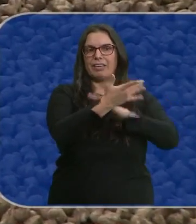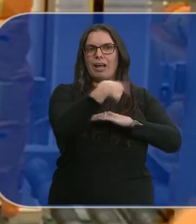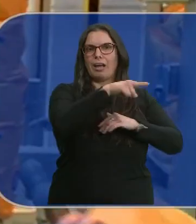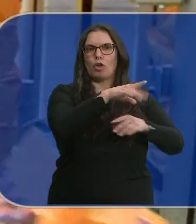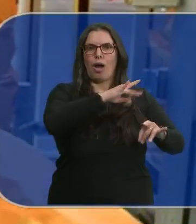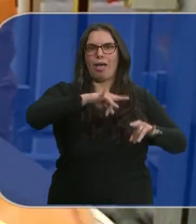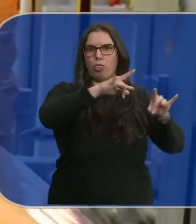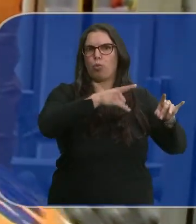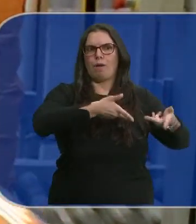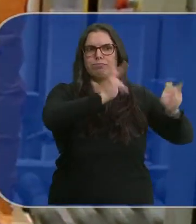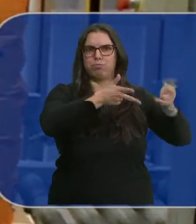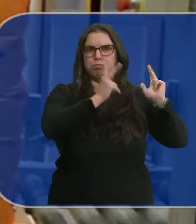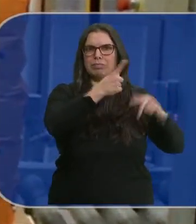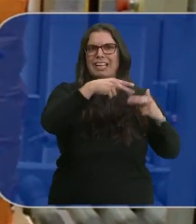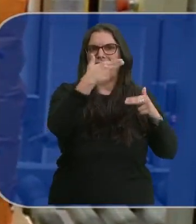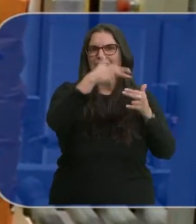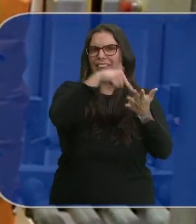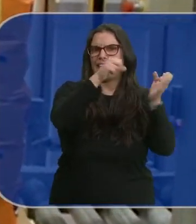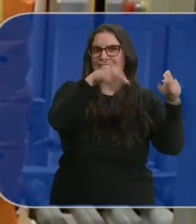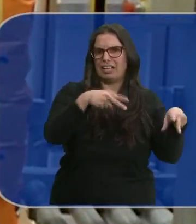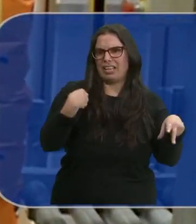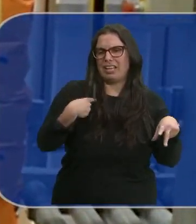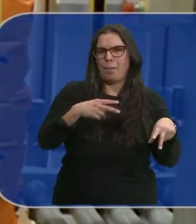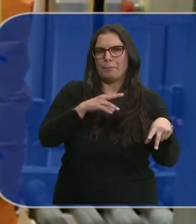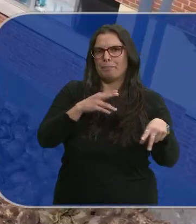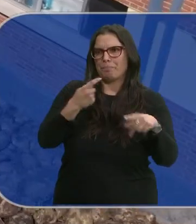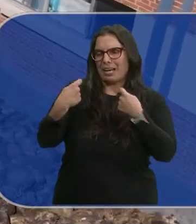aranceles en un mercado ya de por sí saturado.